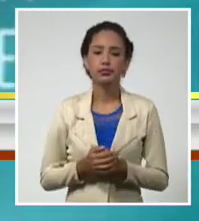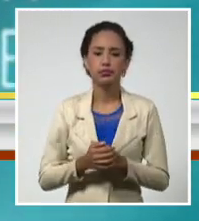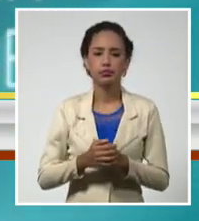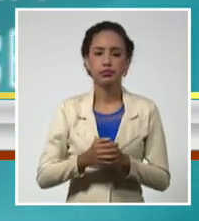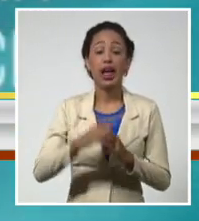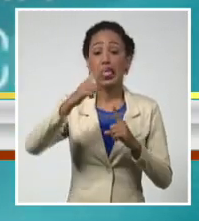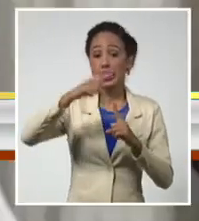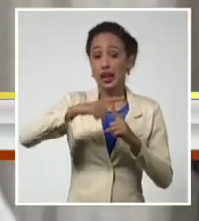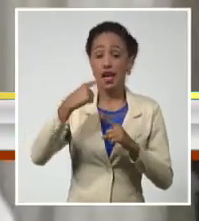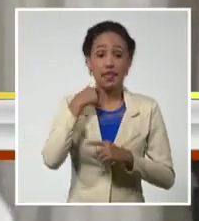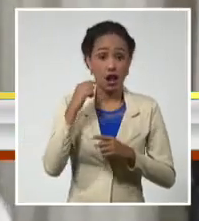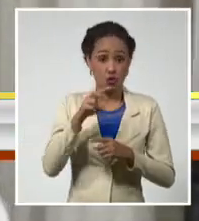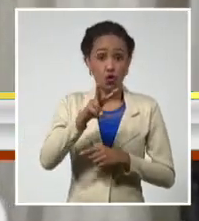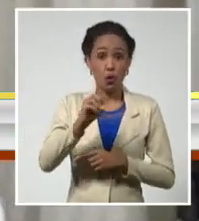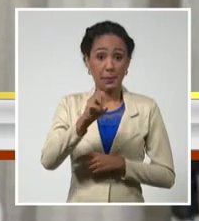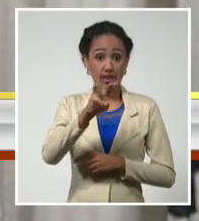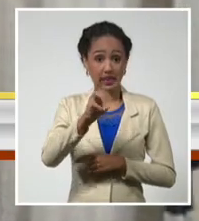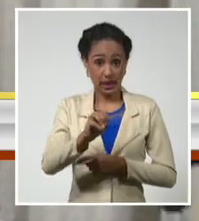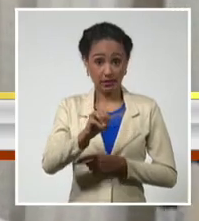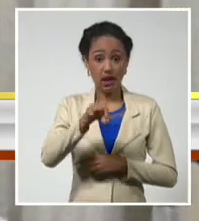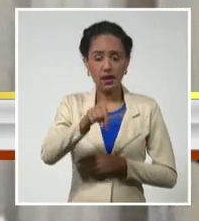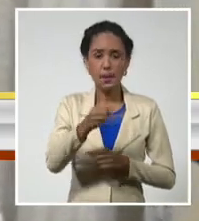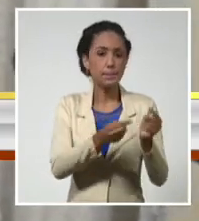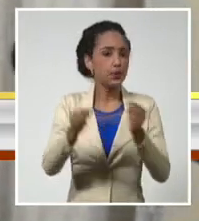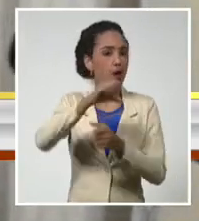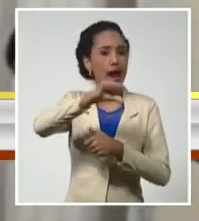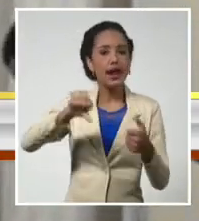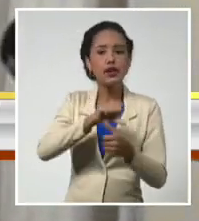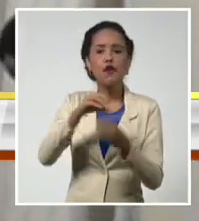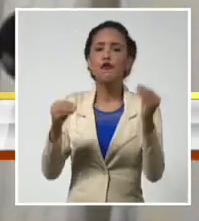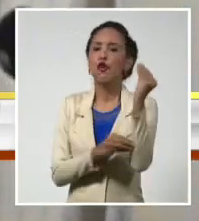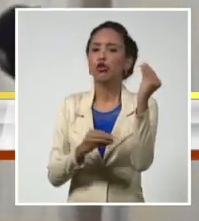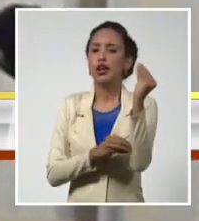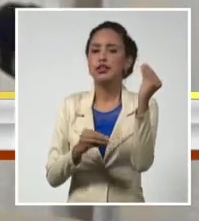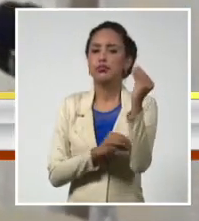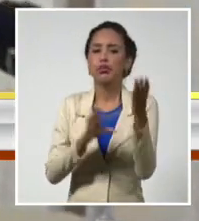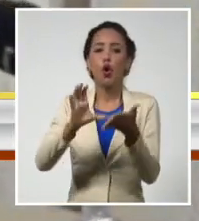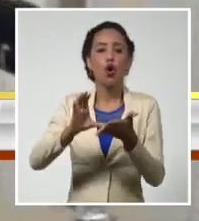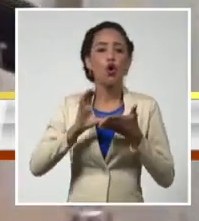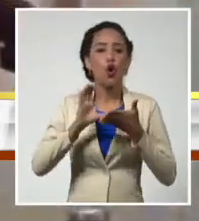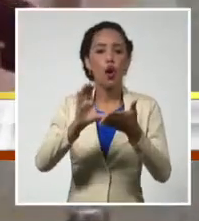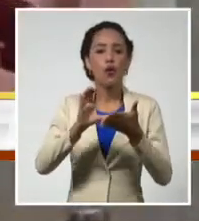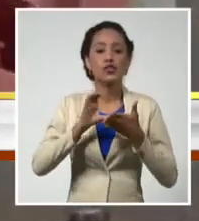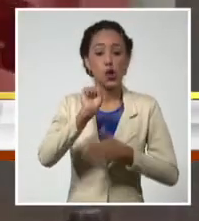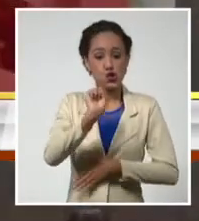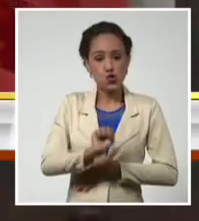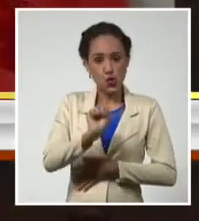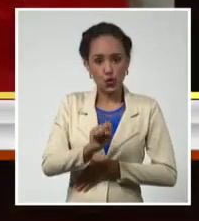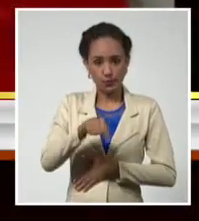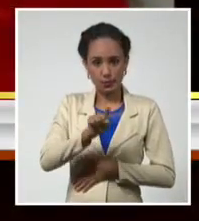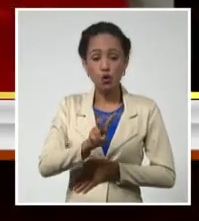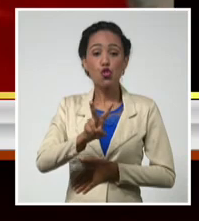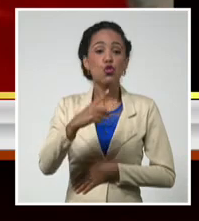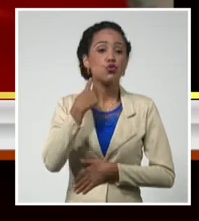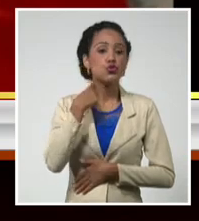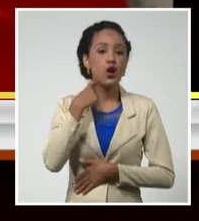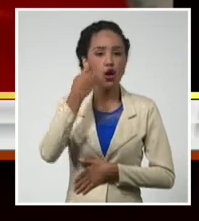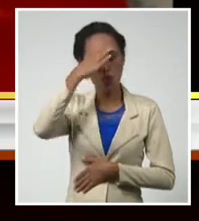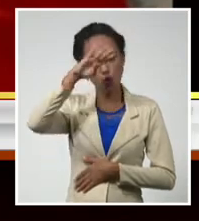2030 en la región, la priorización del Caribe y el fortalecimiento de la cooperación sur-sur. Durante estos dos años, Cuba